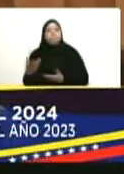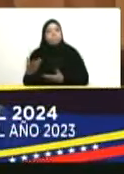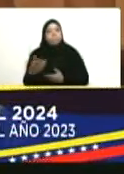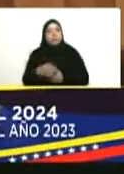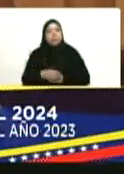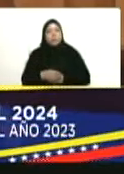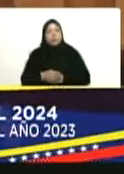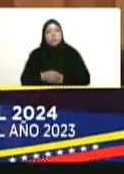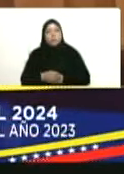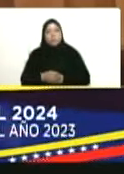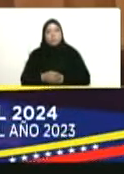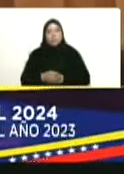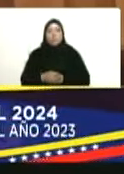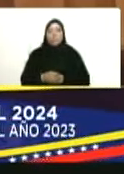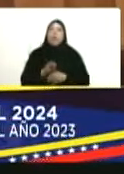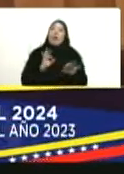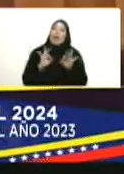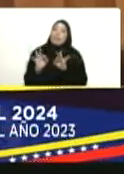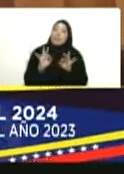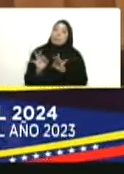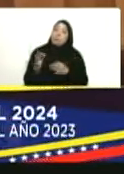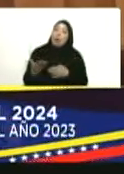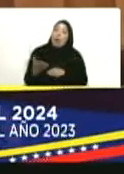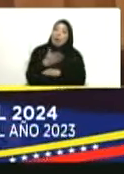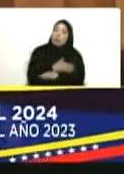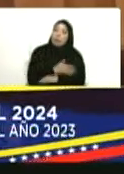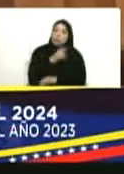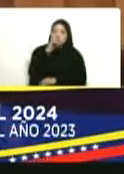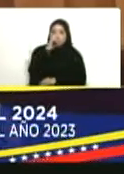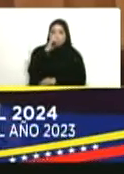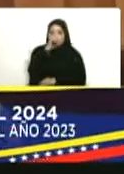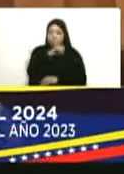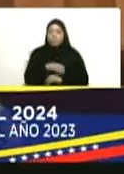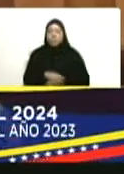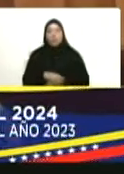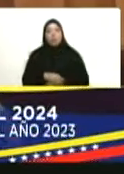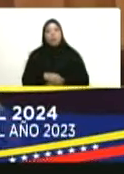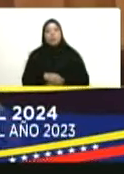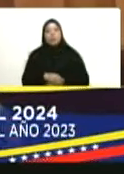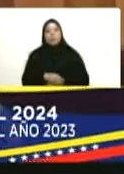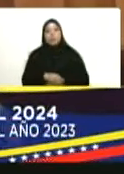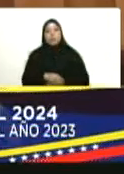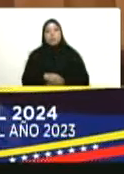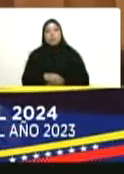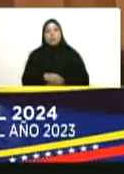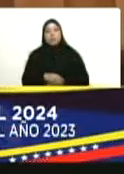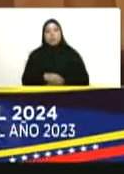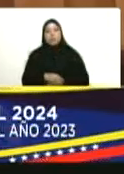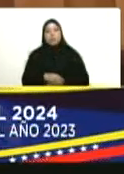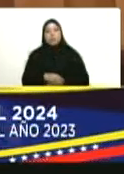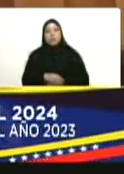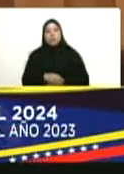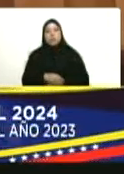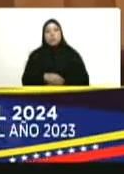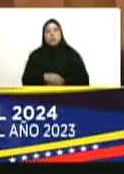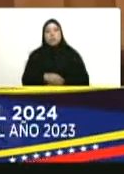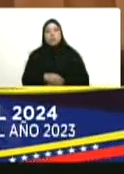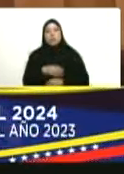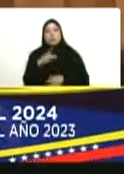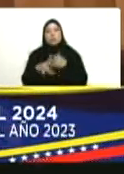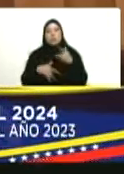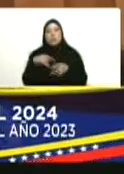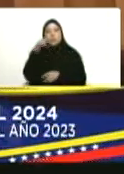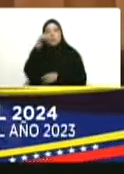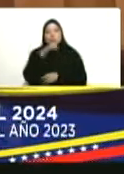Y de manera precautelar y preventiva, este Tribunal Supremo de Justicia